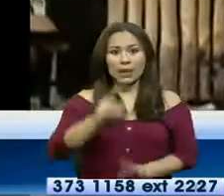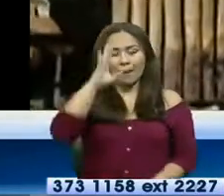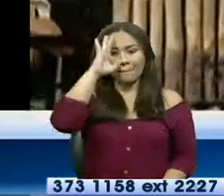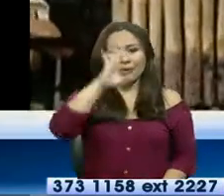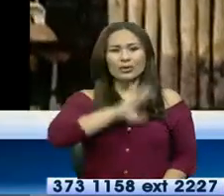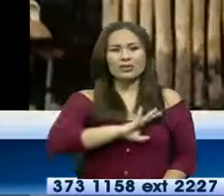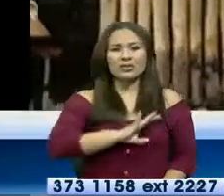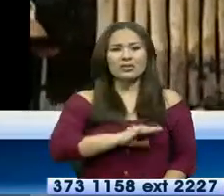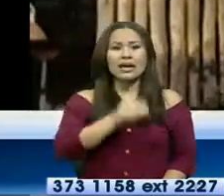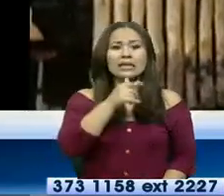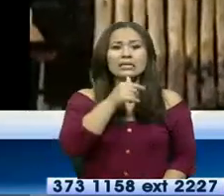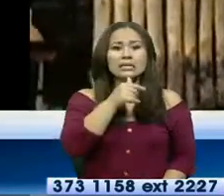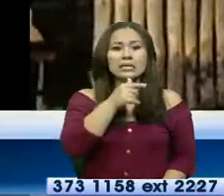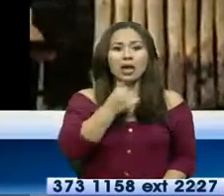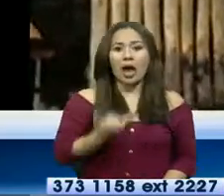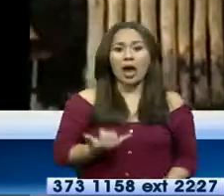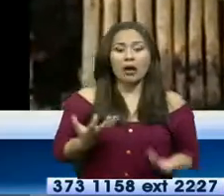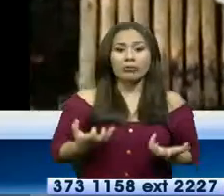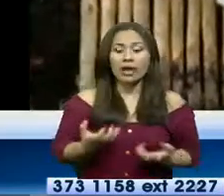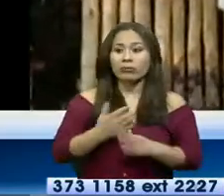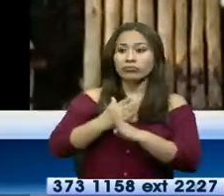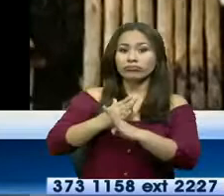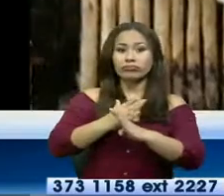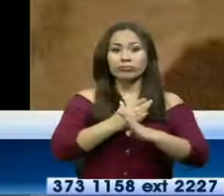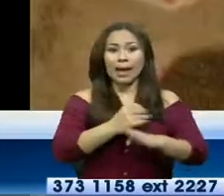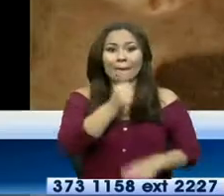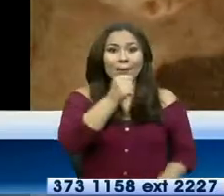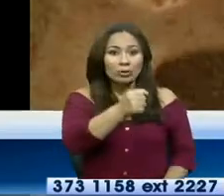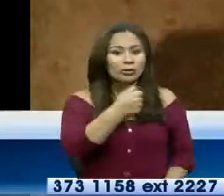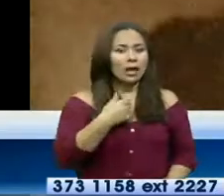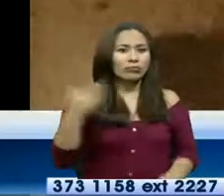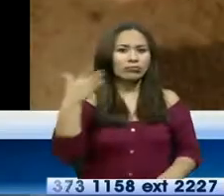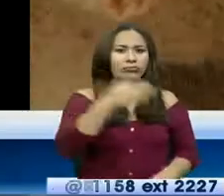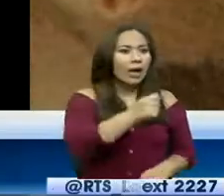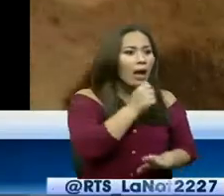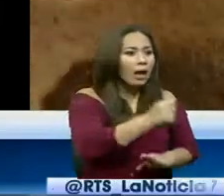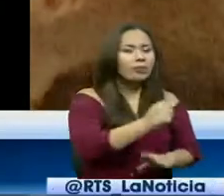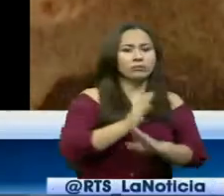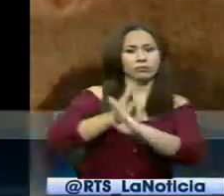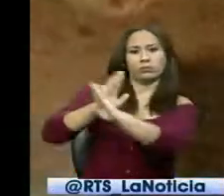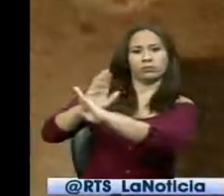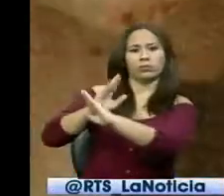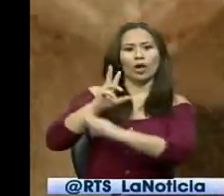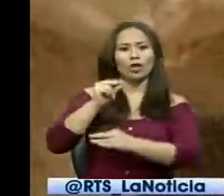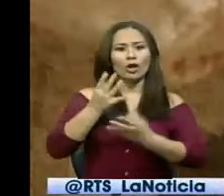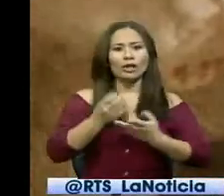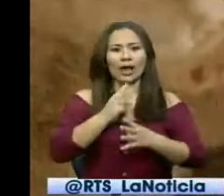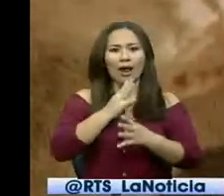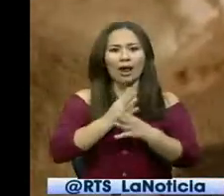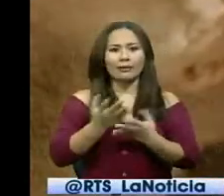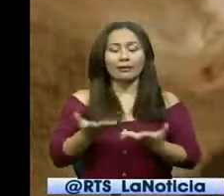policiales, quienes evitaron a la prensa. Informó José Morales.